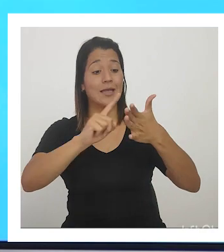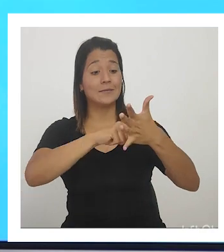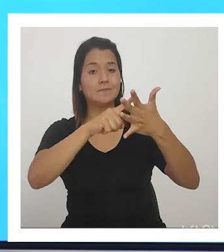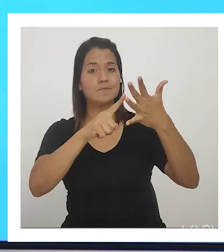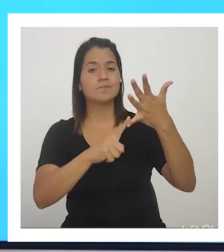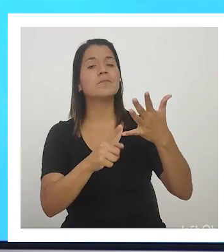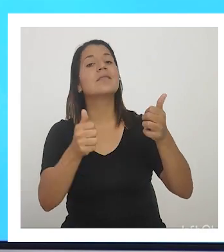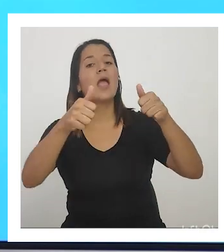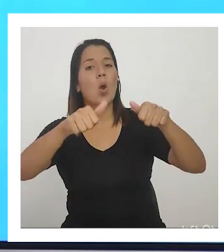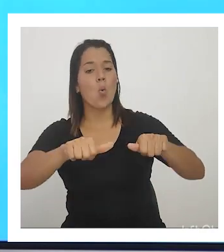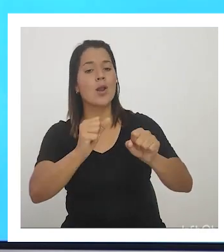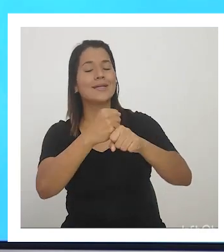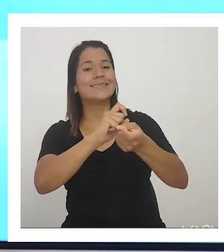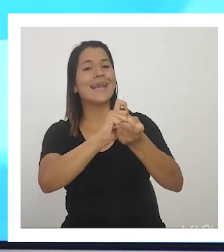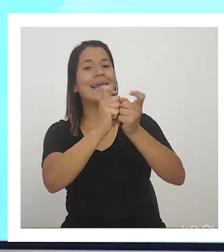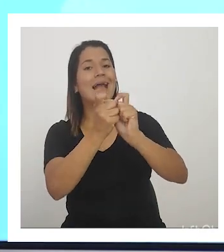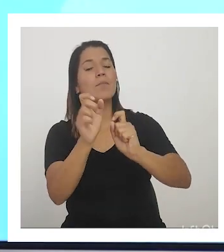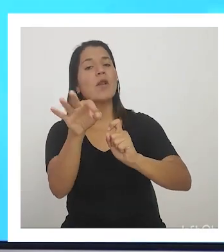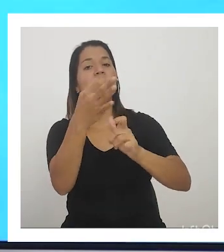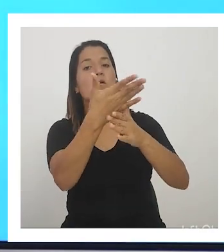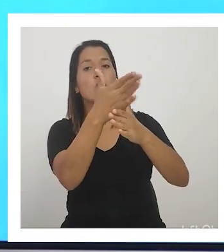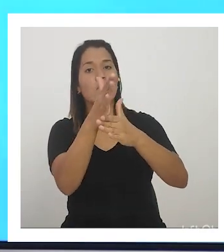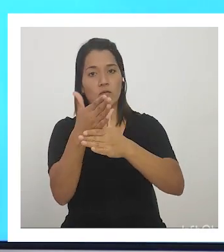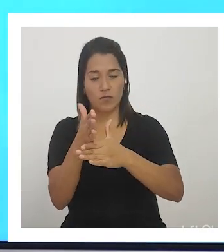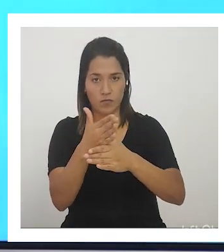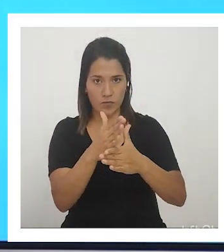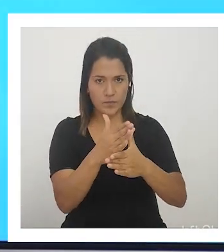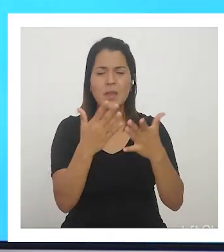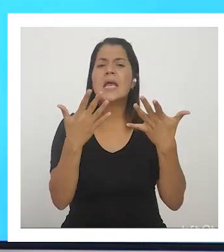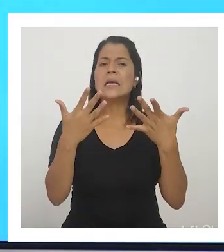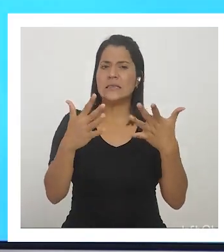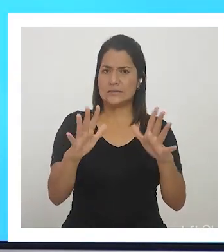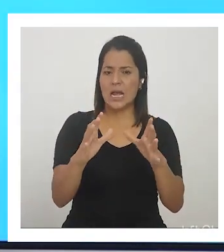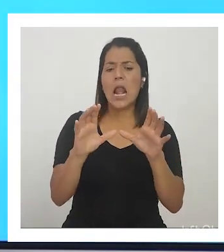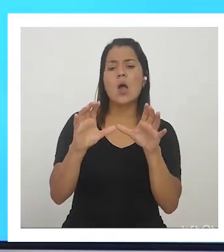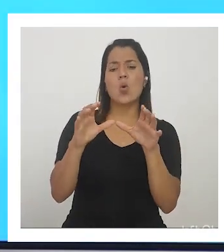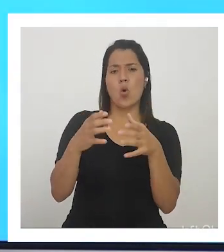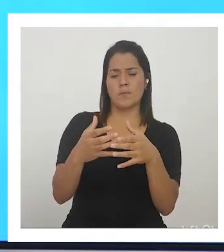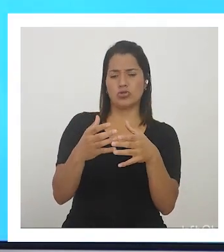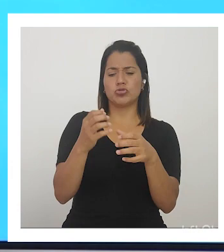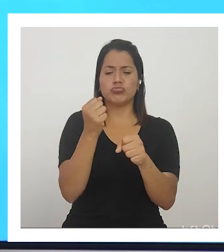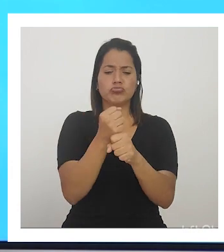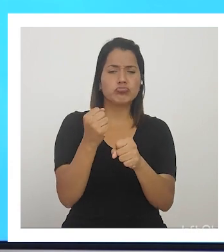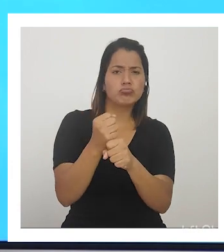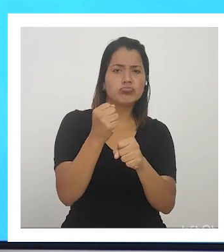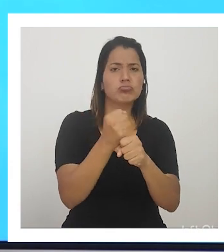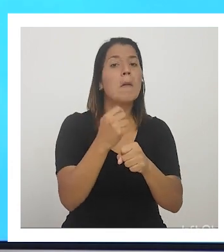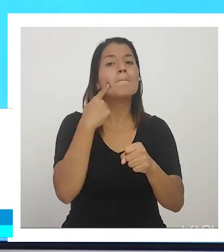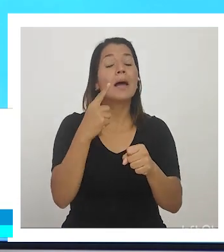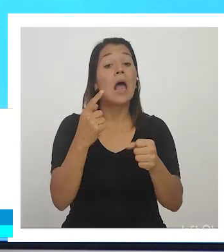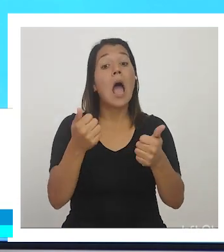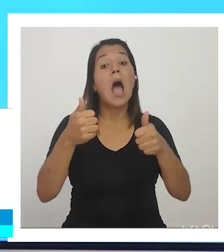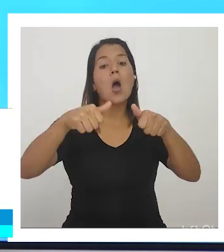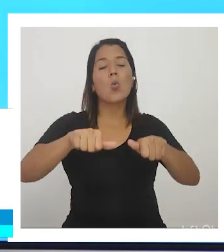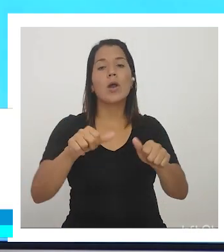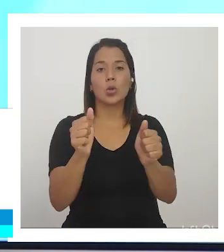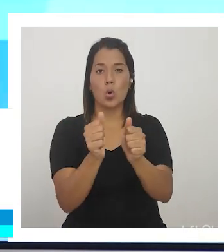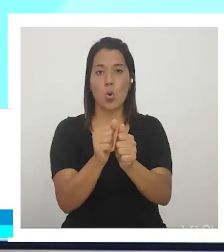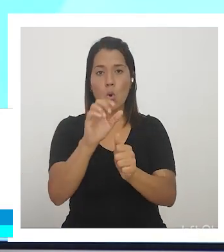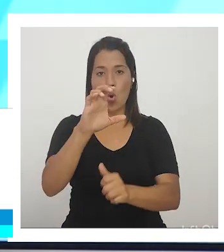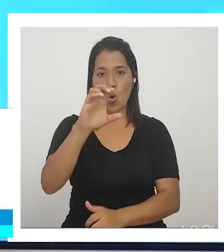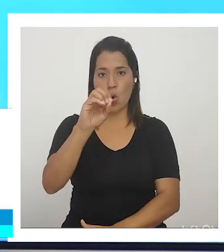además de que ya la comisión venía trabajando por un acuerdo de CONARE y con una iniciativa también de las federaciones